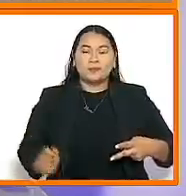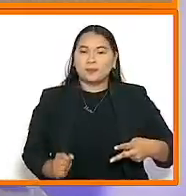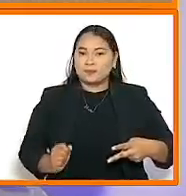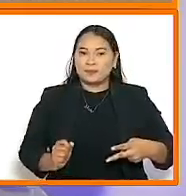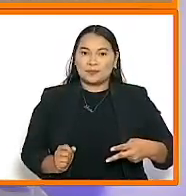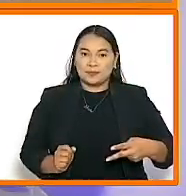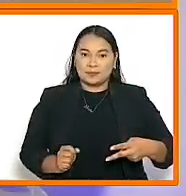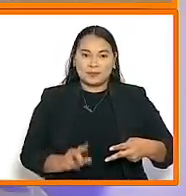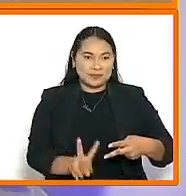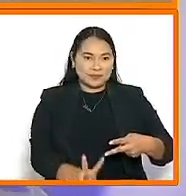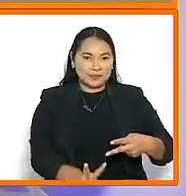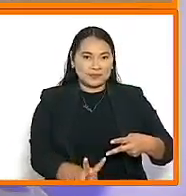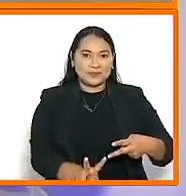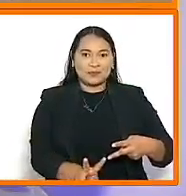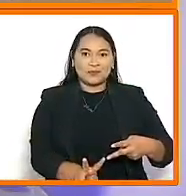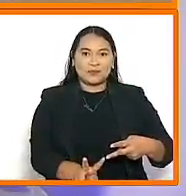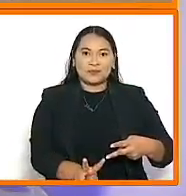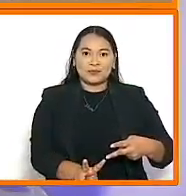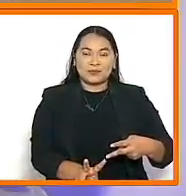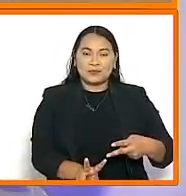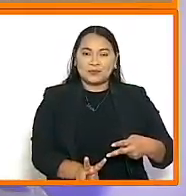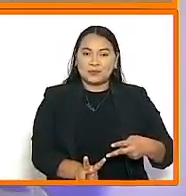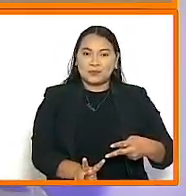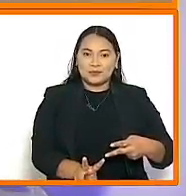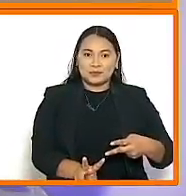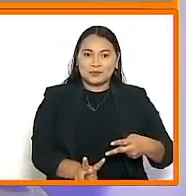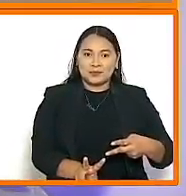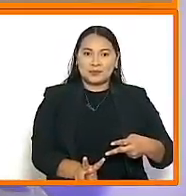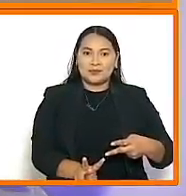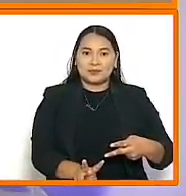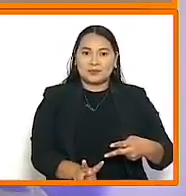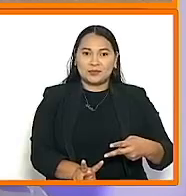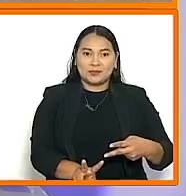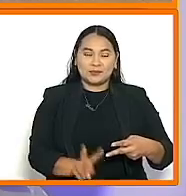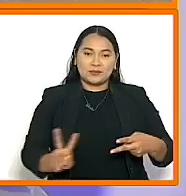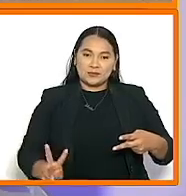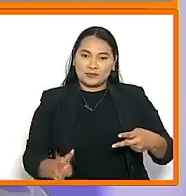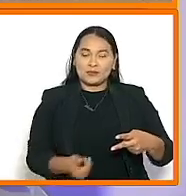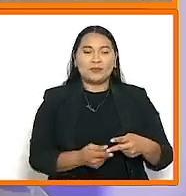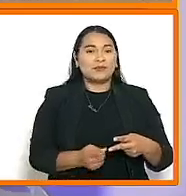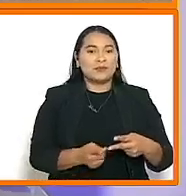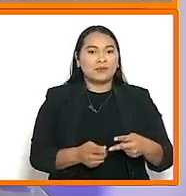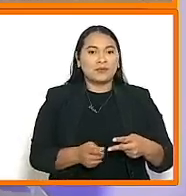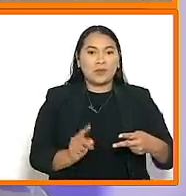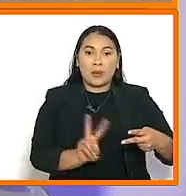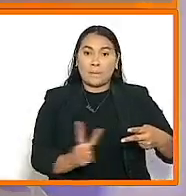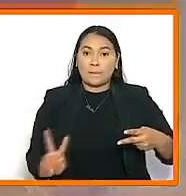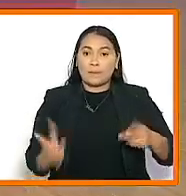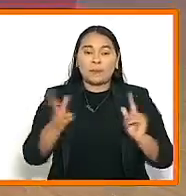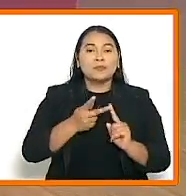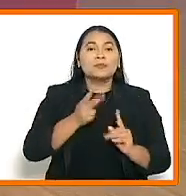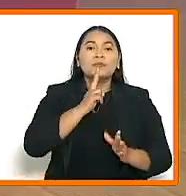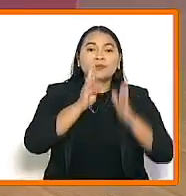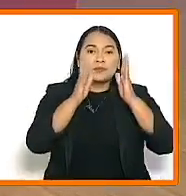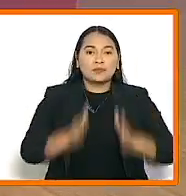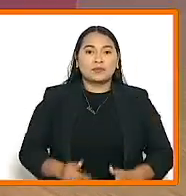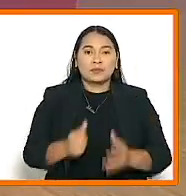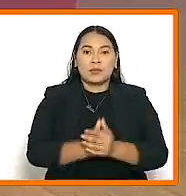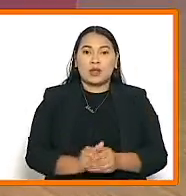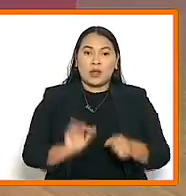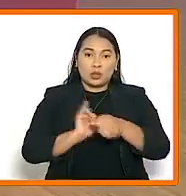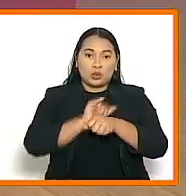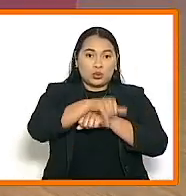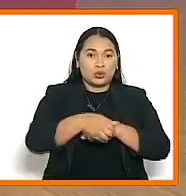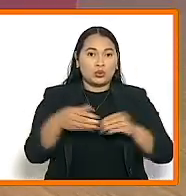el 2 segundo dígito el dos segundo número ganador 22 con su catrachada Kazzabe